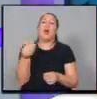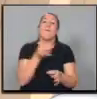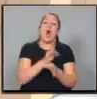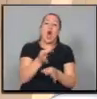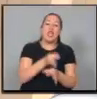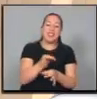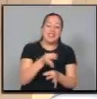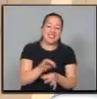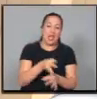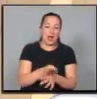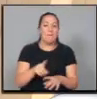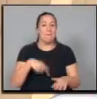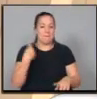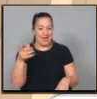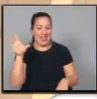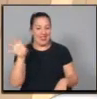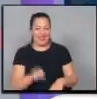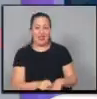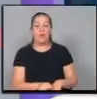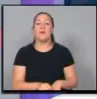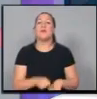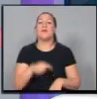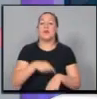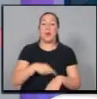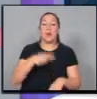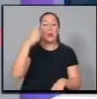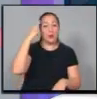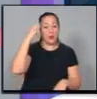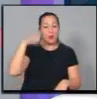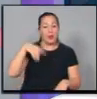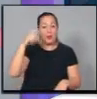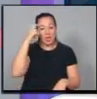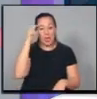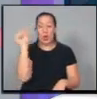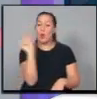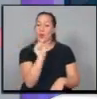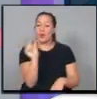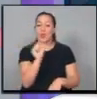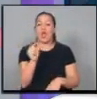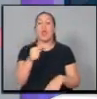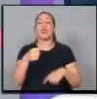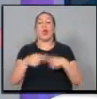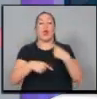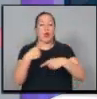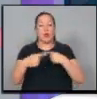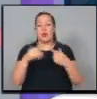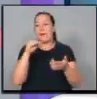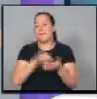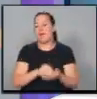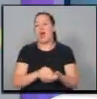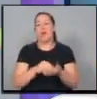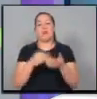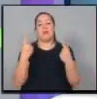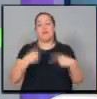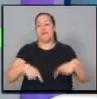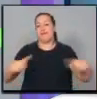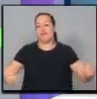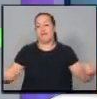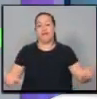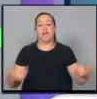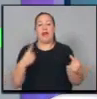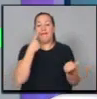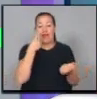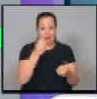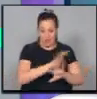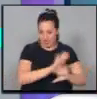vamos. Mañana se lo traigo. Bueno, 8:51. En un ratito vamos a volver con mucho más. Tenemos, bueno, vamos a el de los limones ya